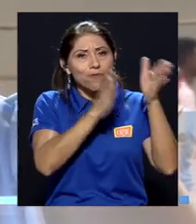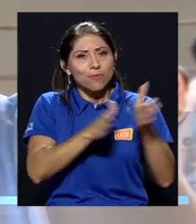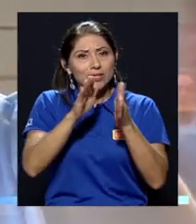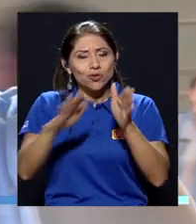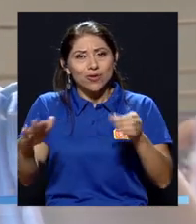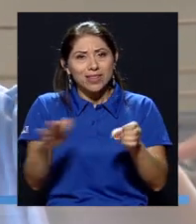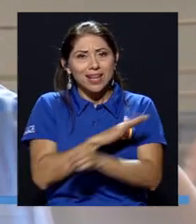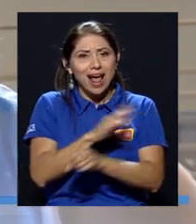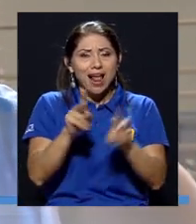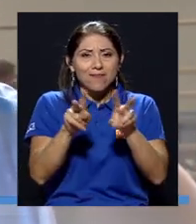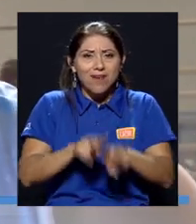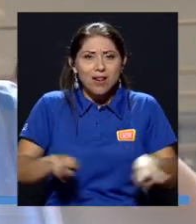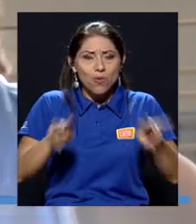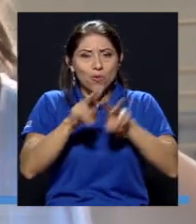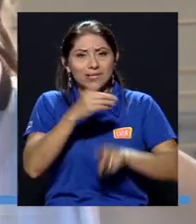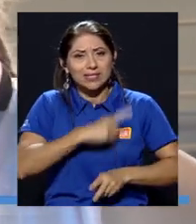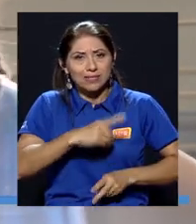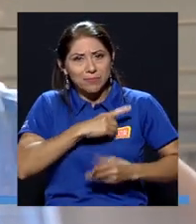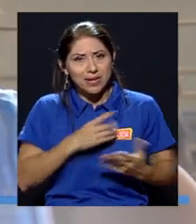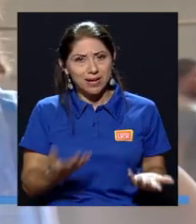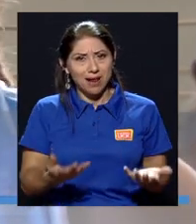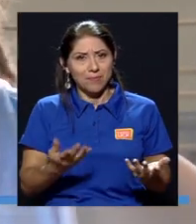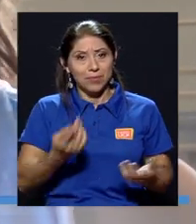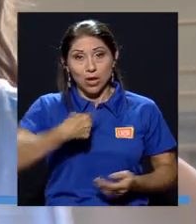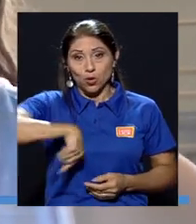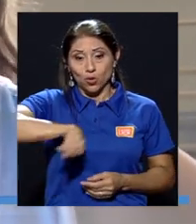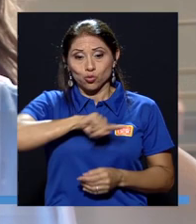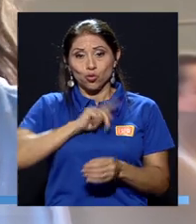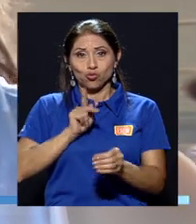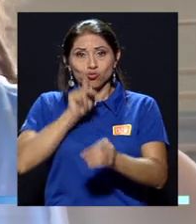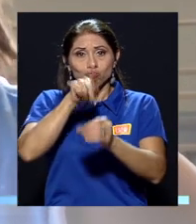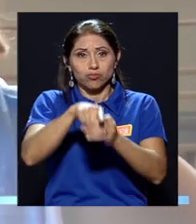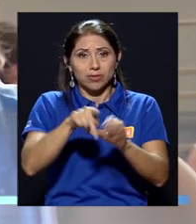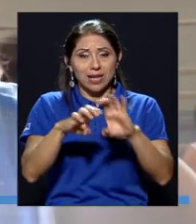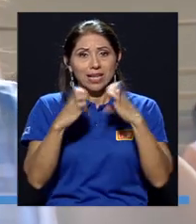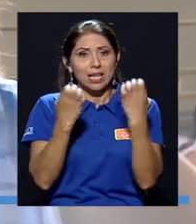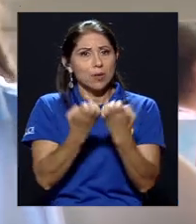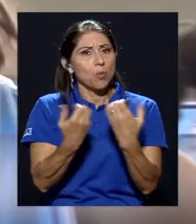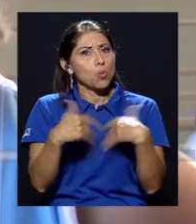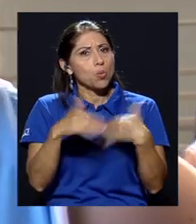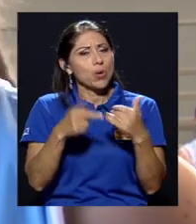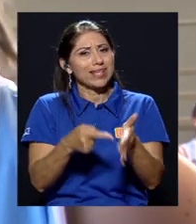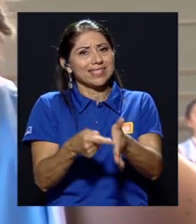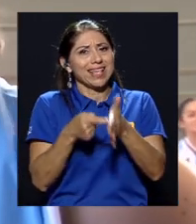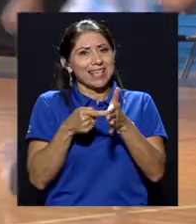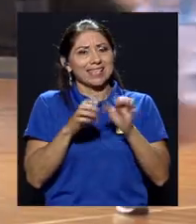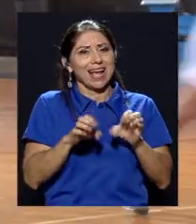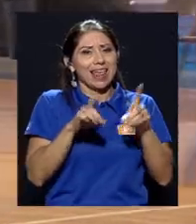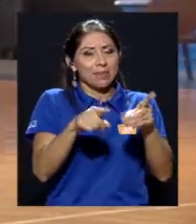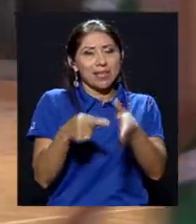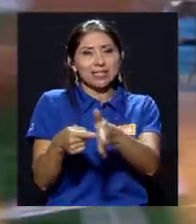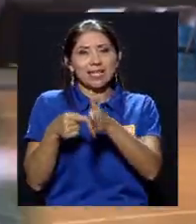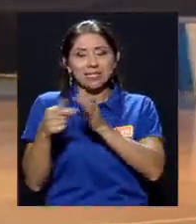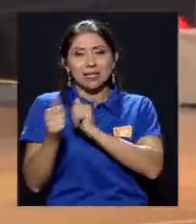valores, la disciplina principalmente. Nosotros, al ser parte del equipo, tenemos una exigencia académica y